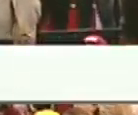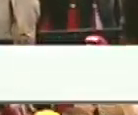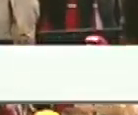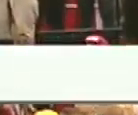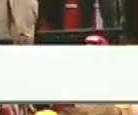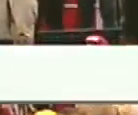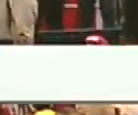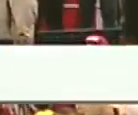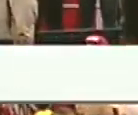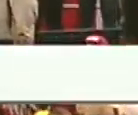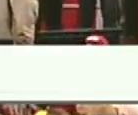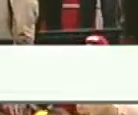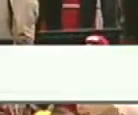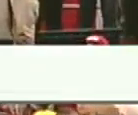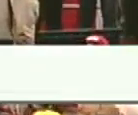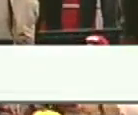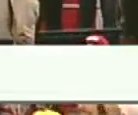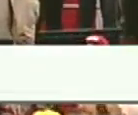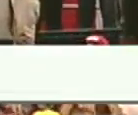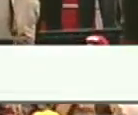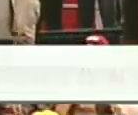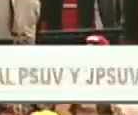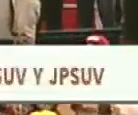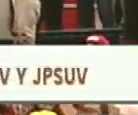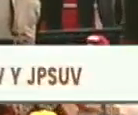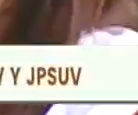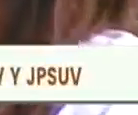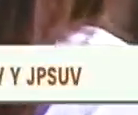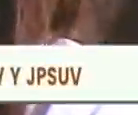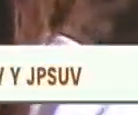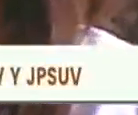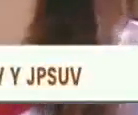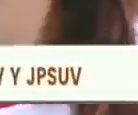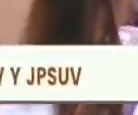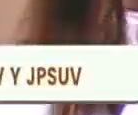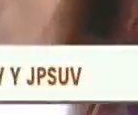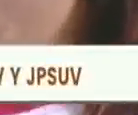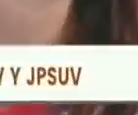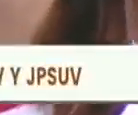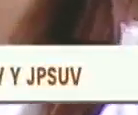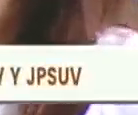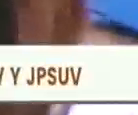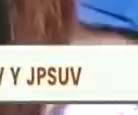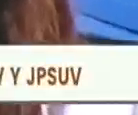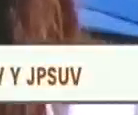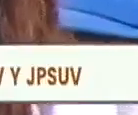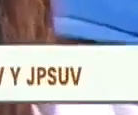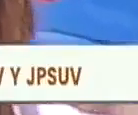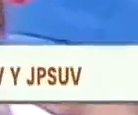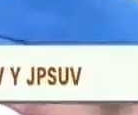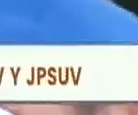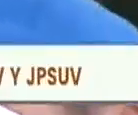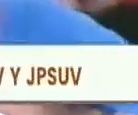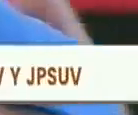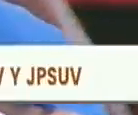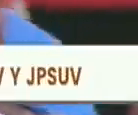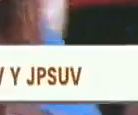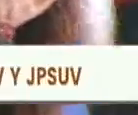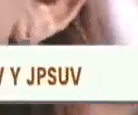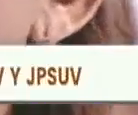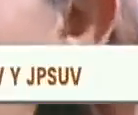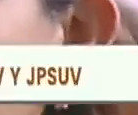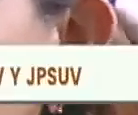Buenas tardes, ¿cómo están ustedes? ¿Están bien? ¿Ya comieron? ¿Tienen hambre?